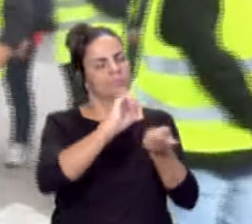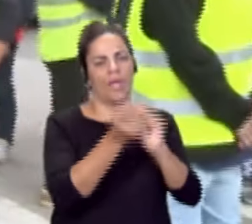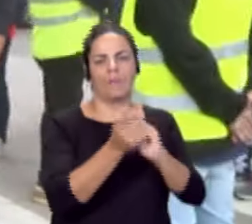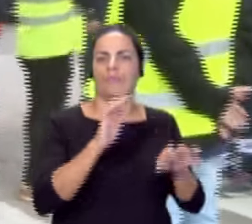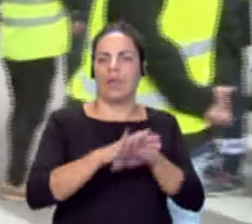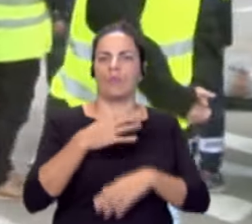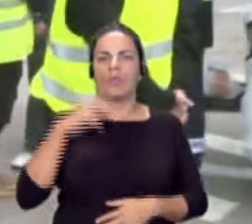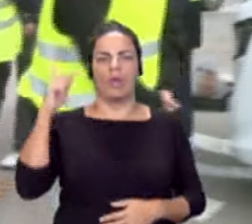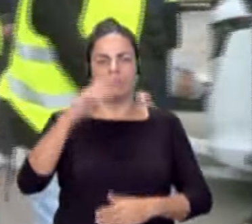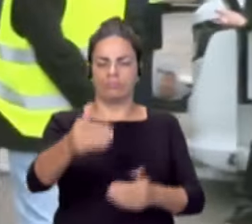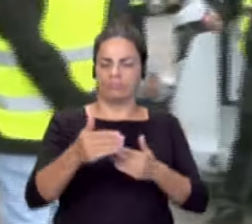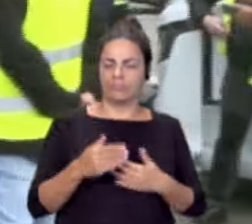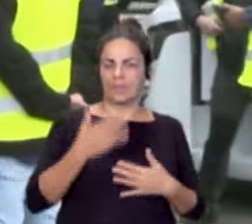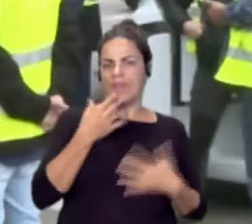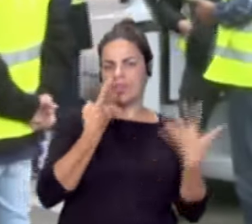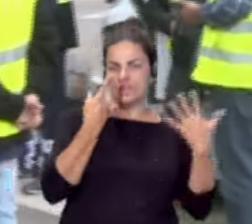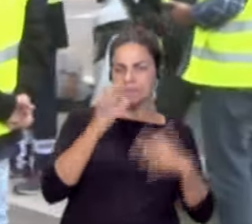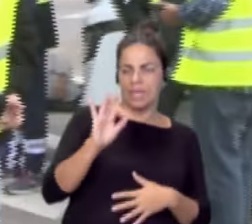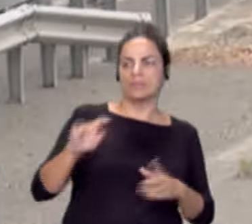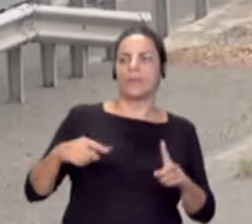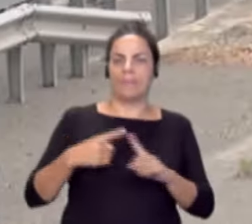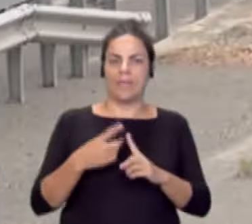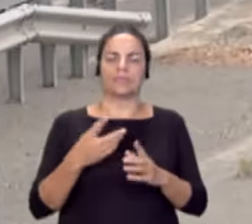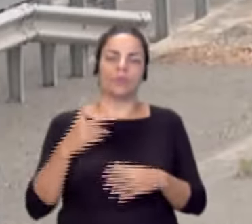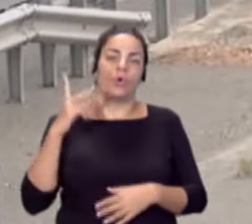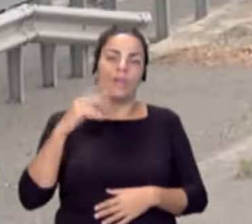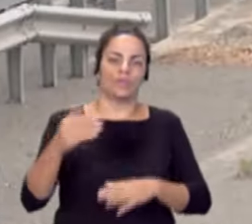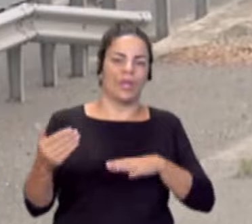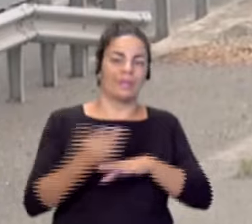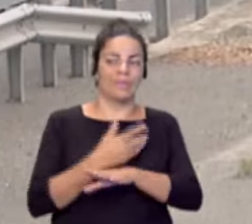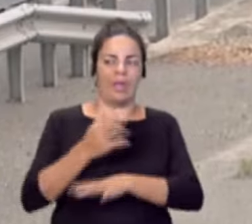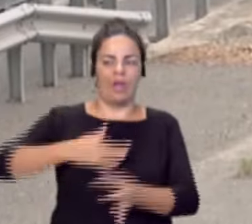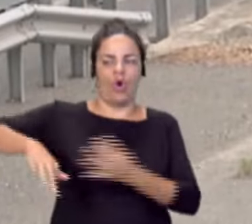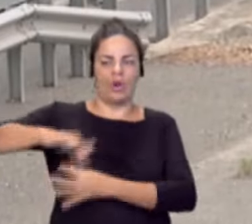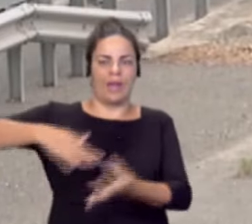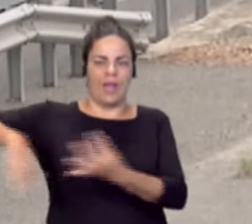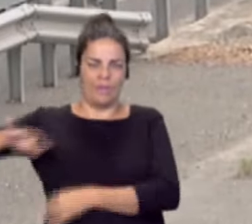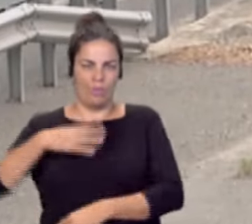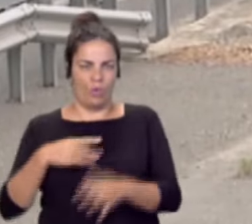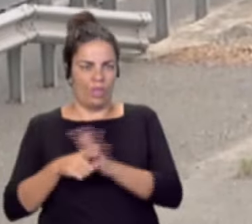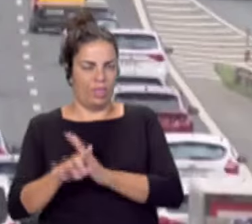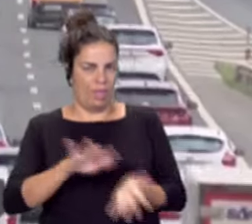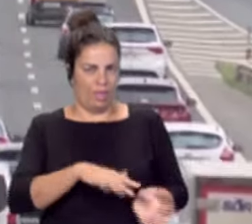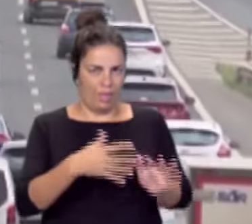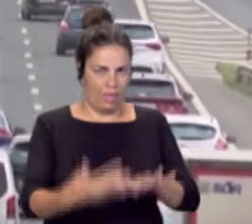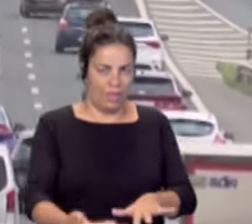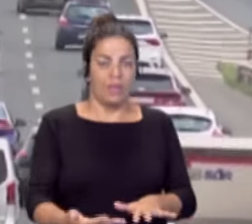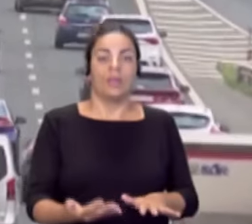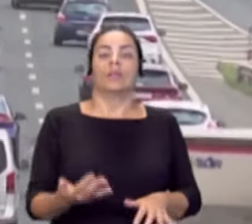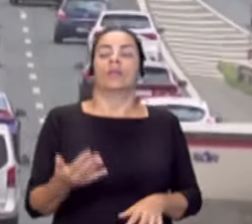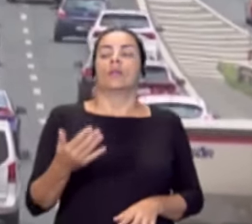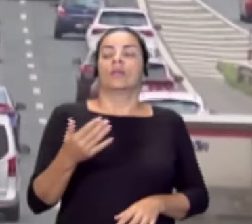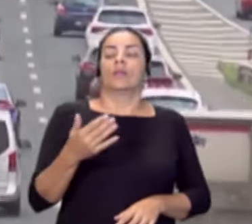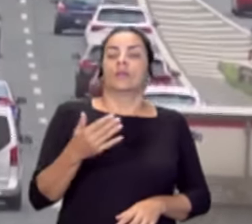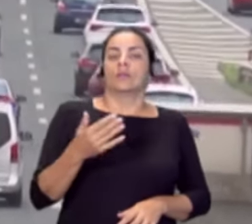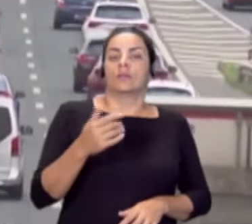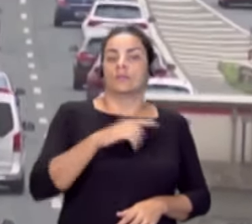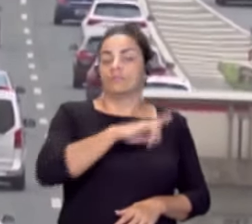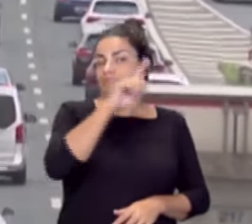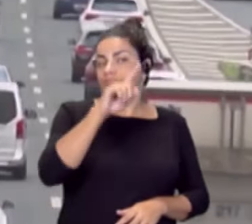se pueda regular la jubilación anticipada con relevo. Todo esto forma parte de lo que son